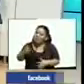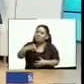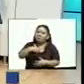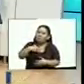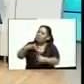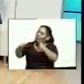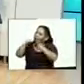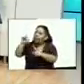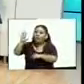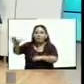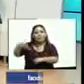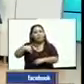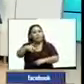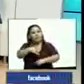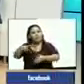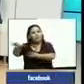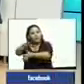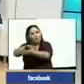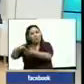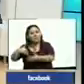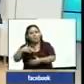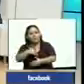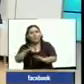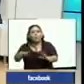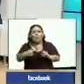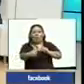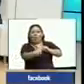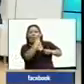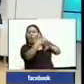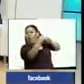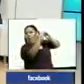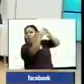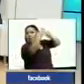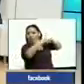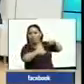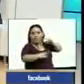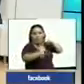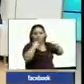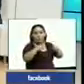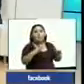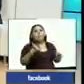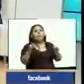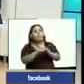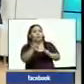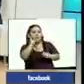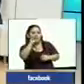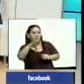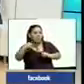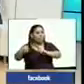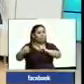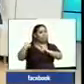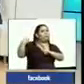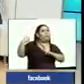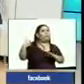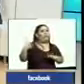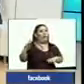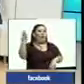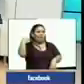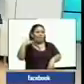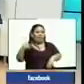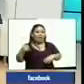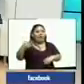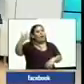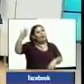titulares que ha tenido el Ministerio de Medio Ambiente sobre maltratos verbales e incluso lo que ella calificó como una agresión física que sufrió